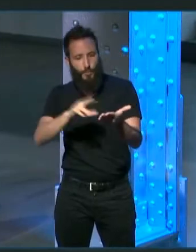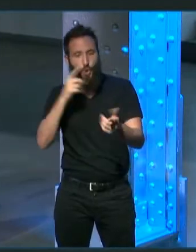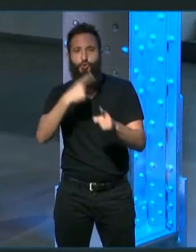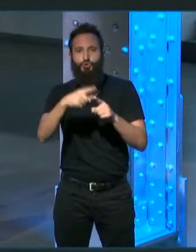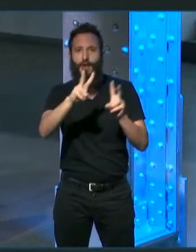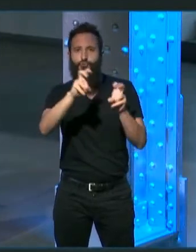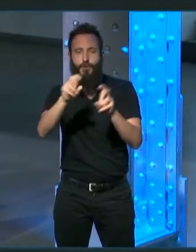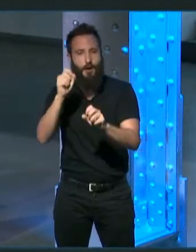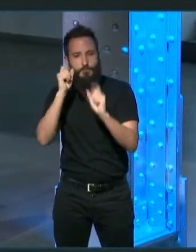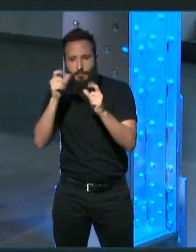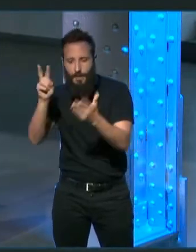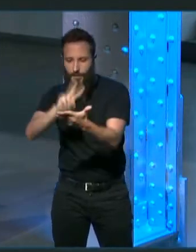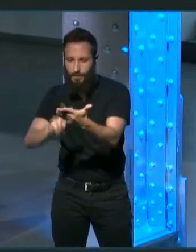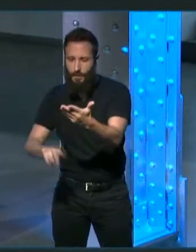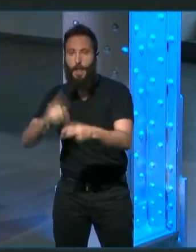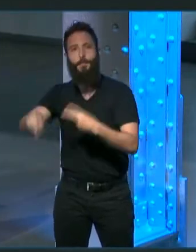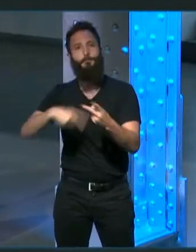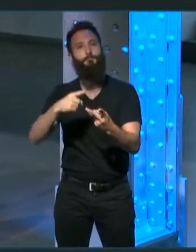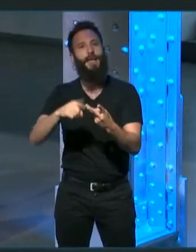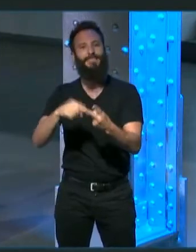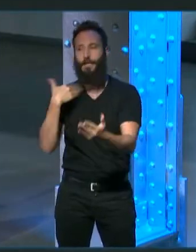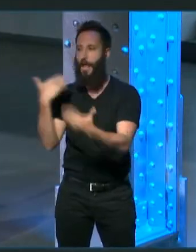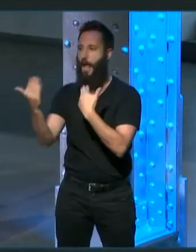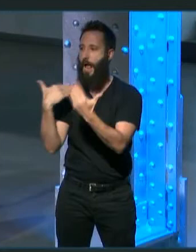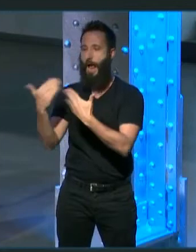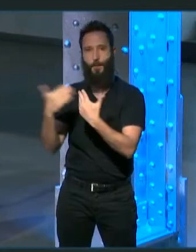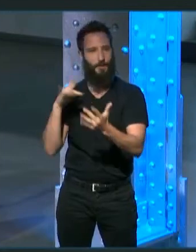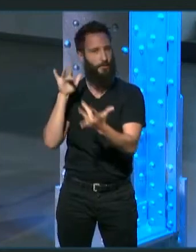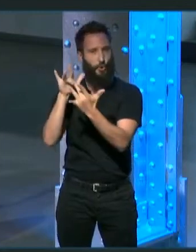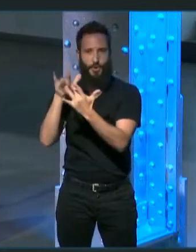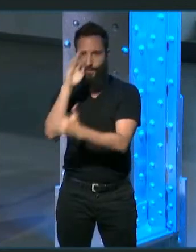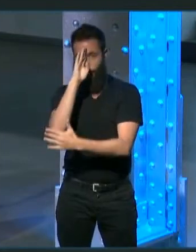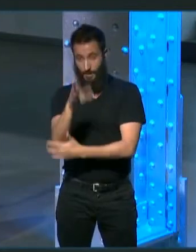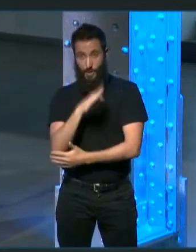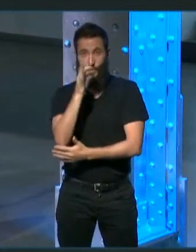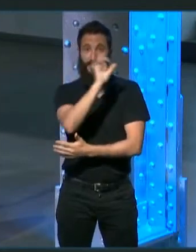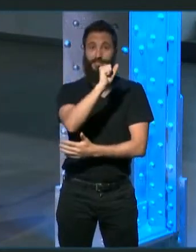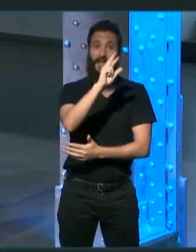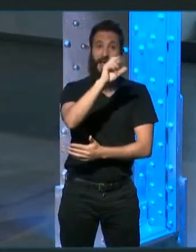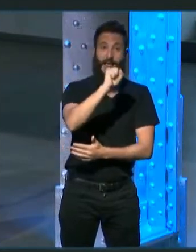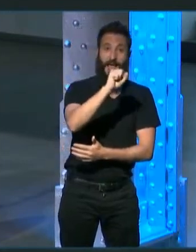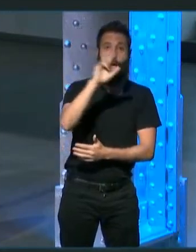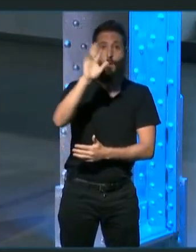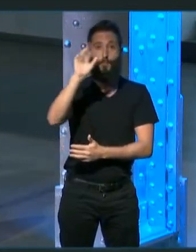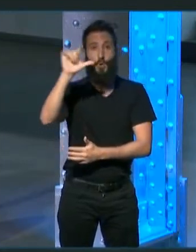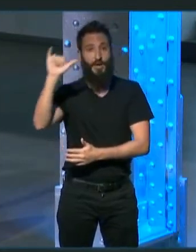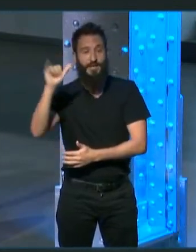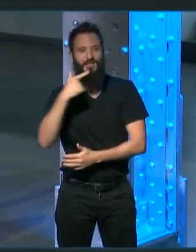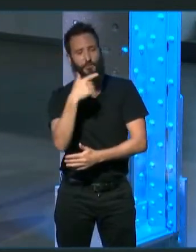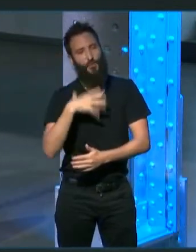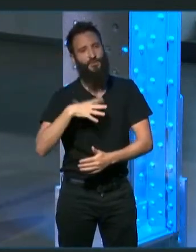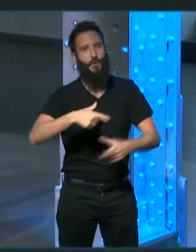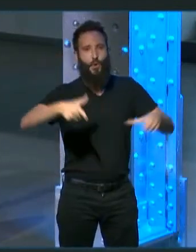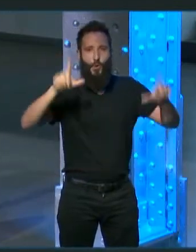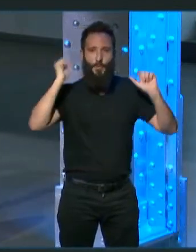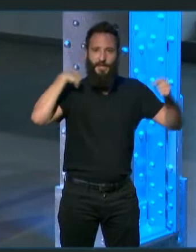también en la interacción con ellos. Y cuando dijimos a Sara y Poli que queríamos que hablasen de los personajes, vimos la